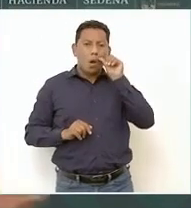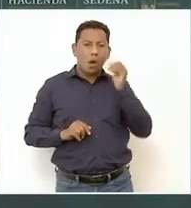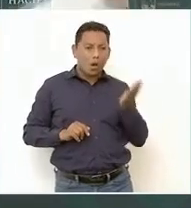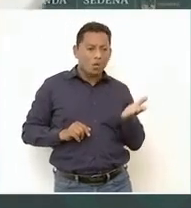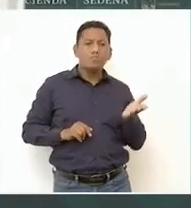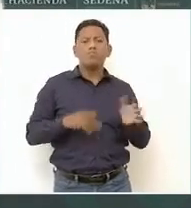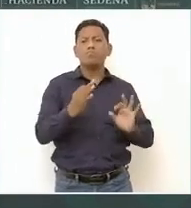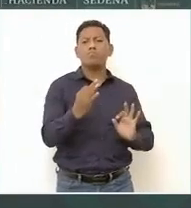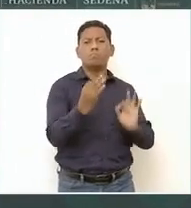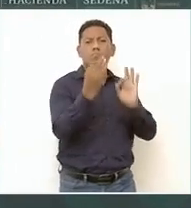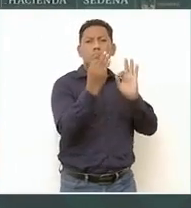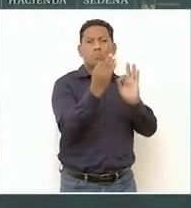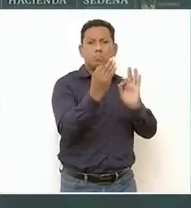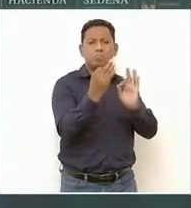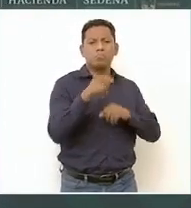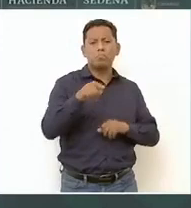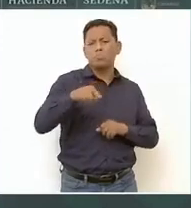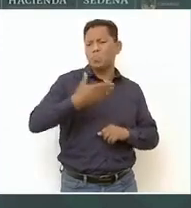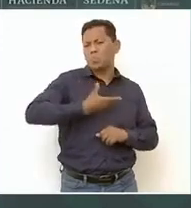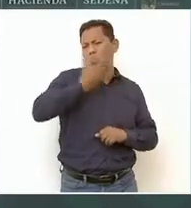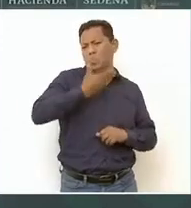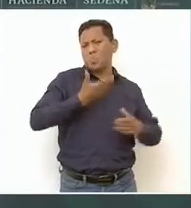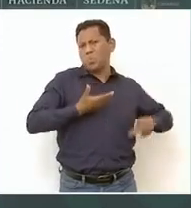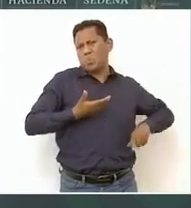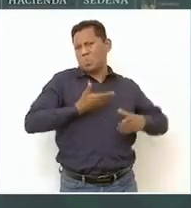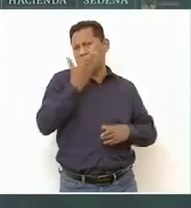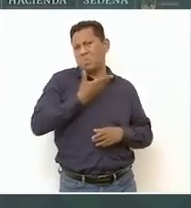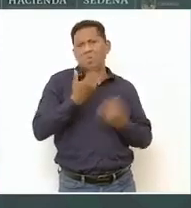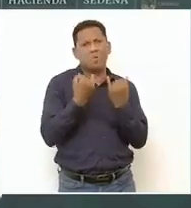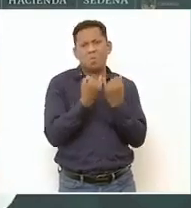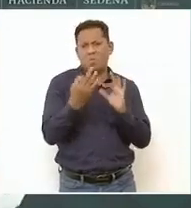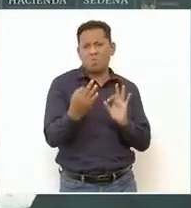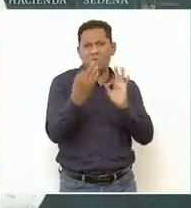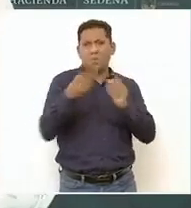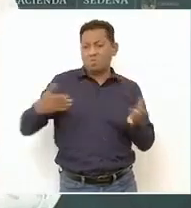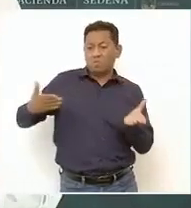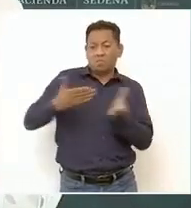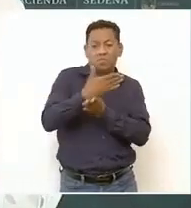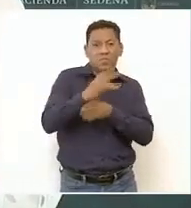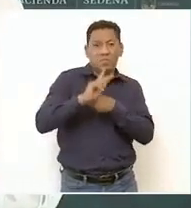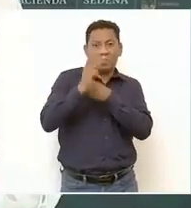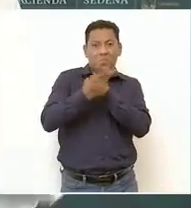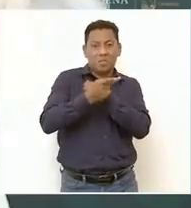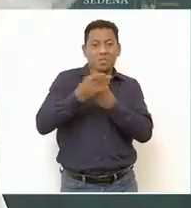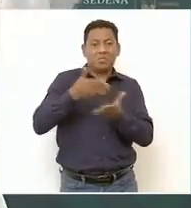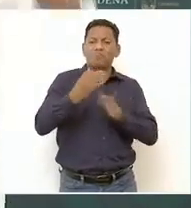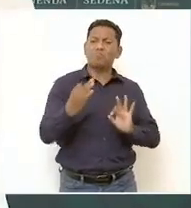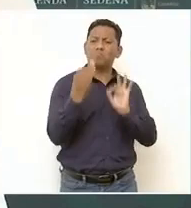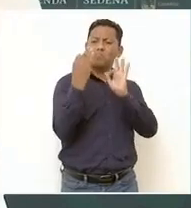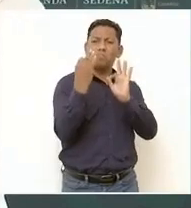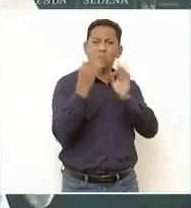y enfrentó a los conservadores y enfrentó a los invasores extranjeros